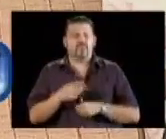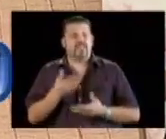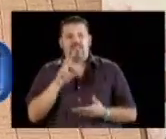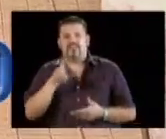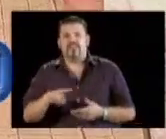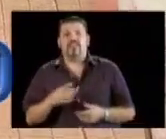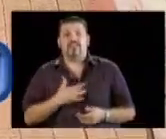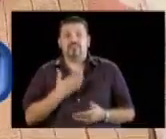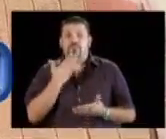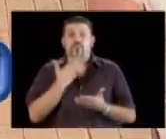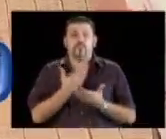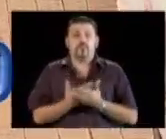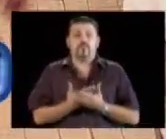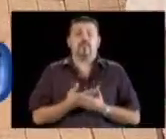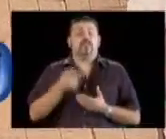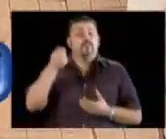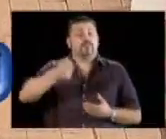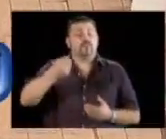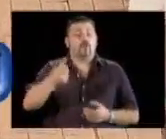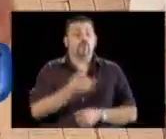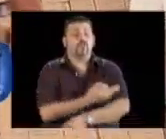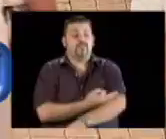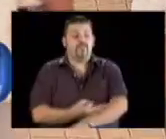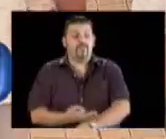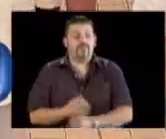gracias. Paso, mecha. Saludos a la familia.